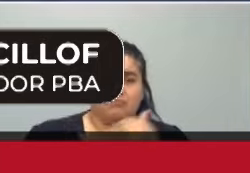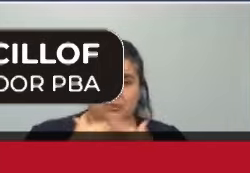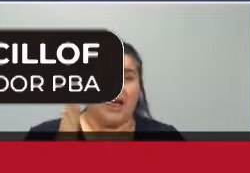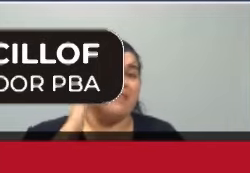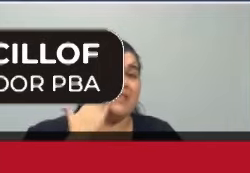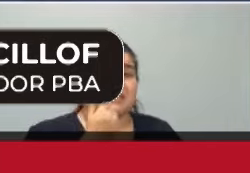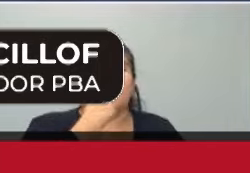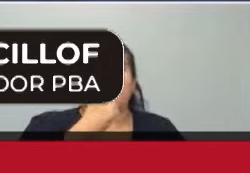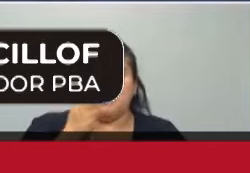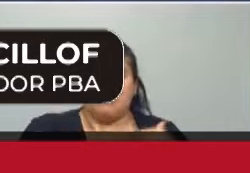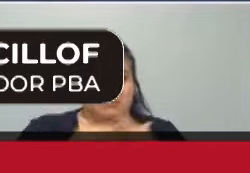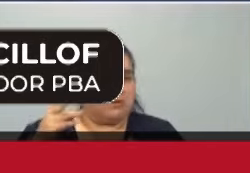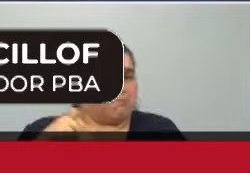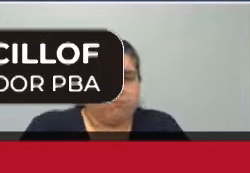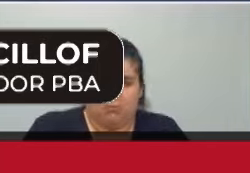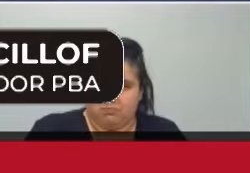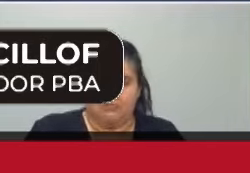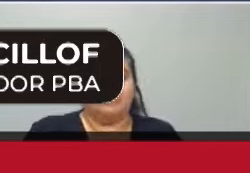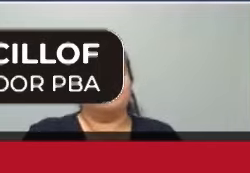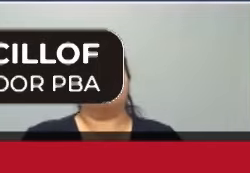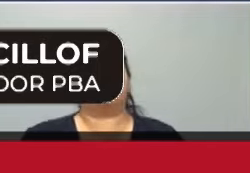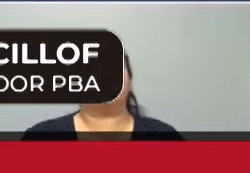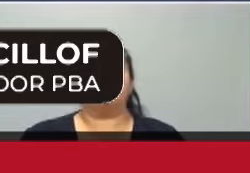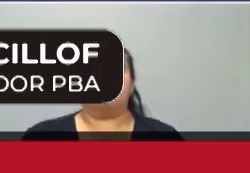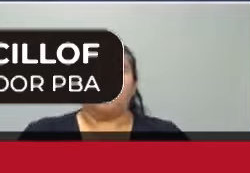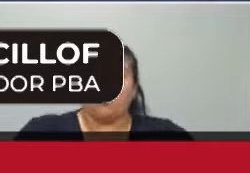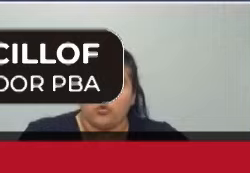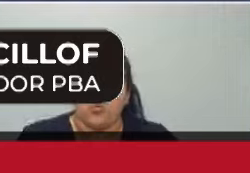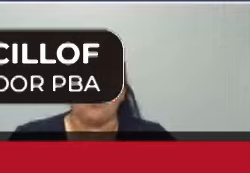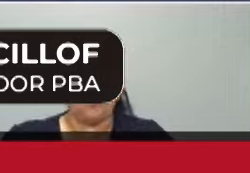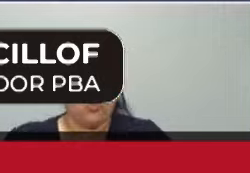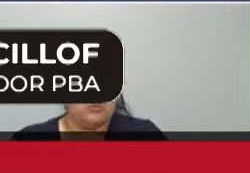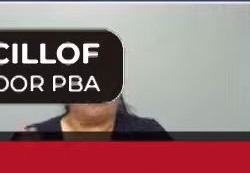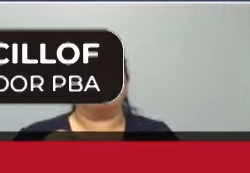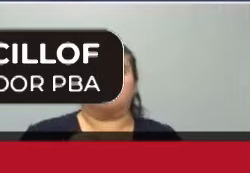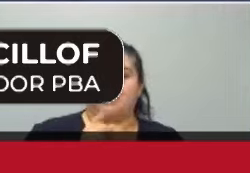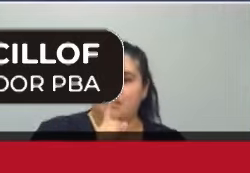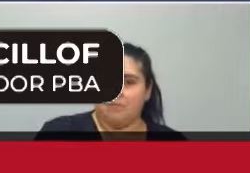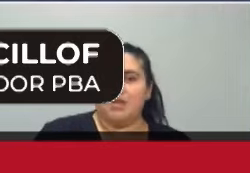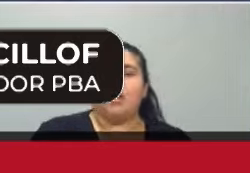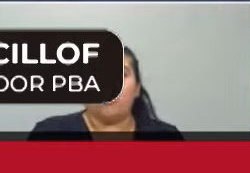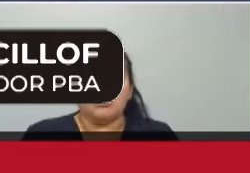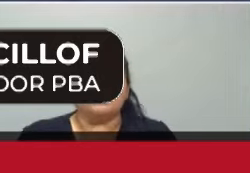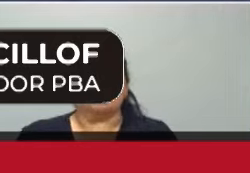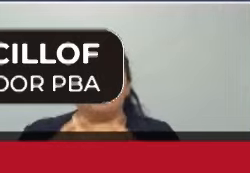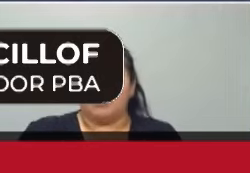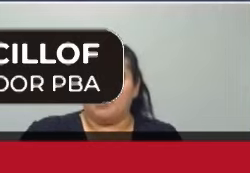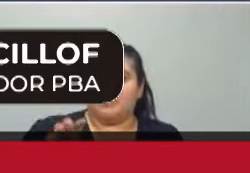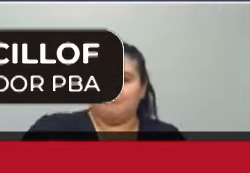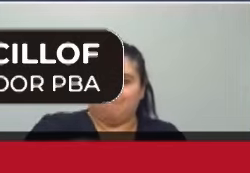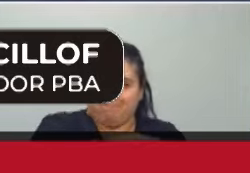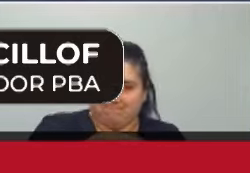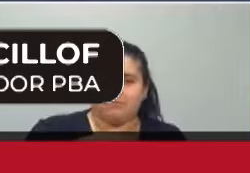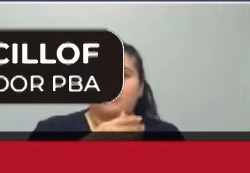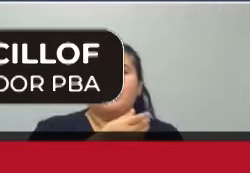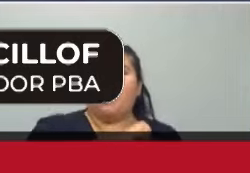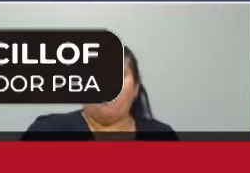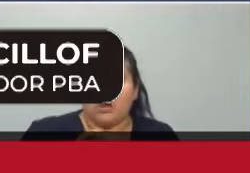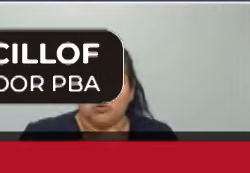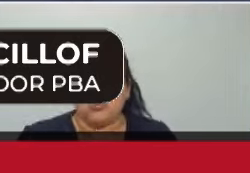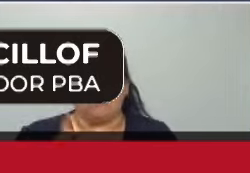16.000 viviendas paradas en la provincia de Buenos Aires, rutas, saneamiento de basurales,